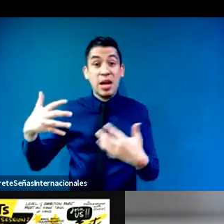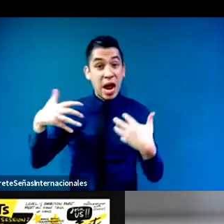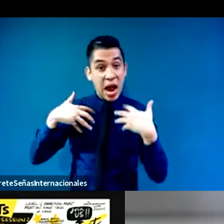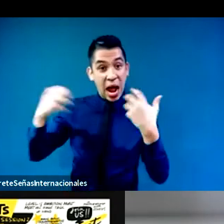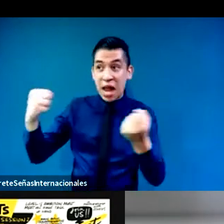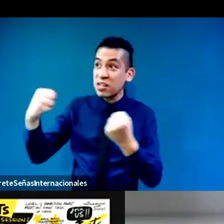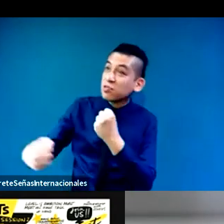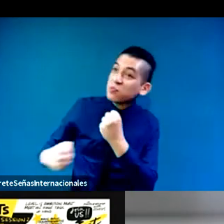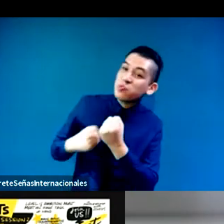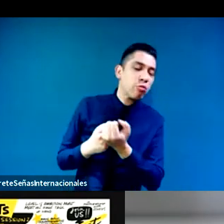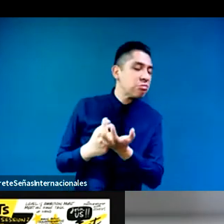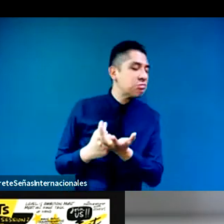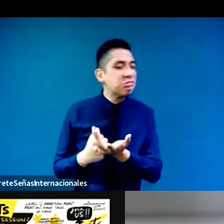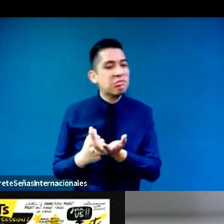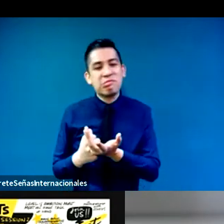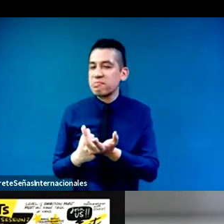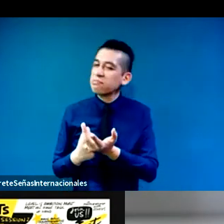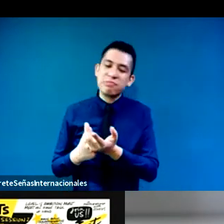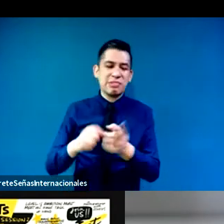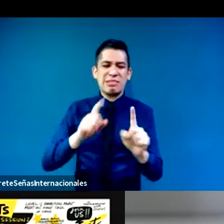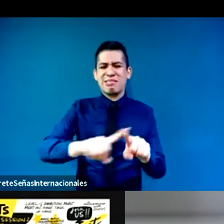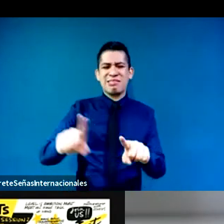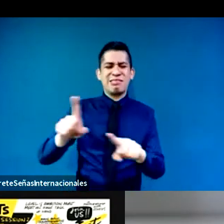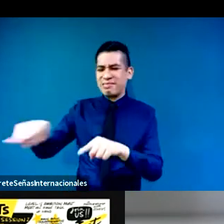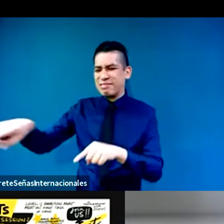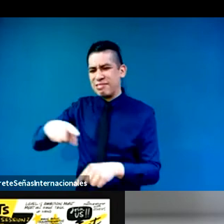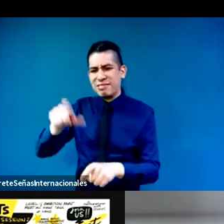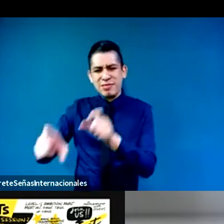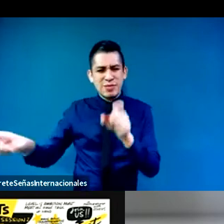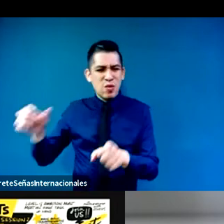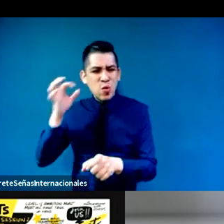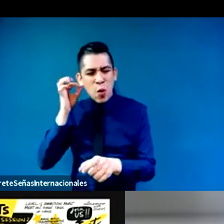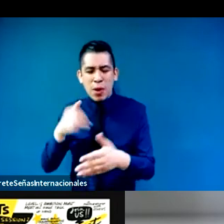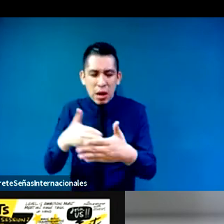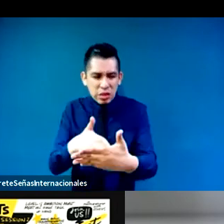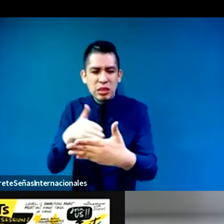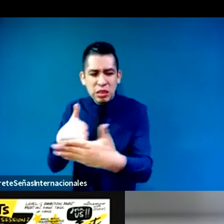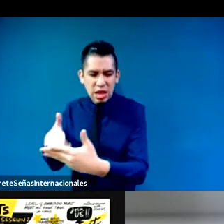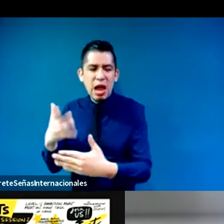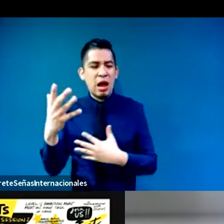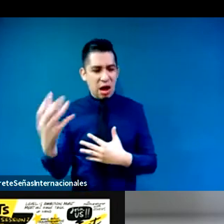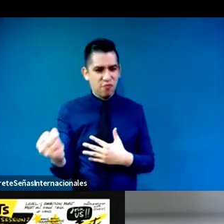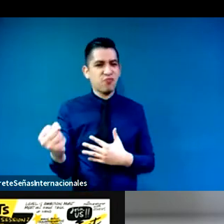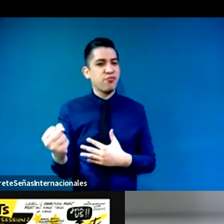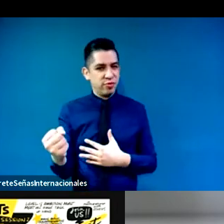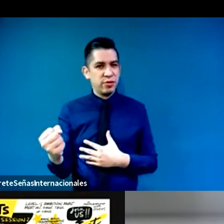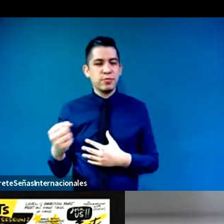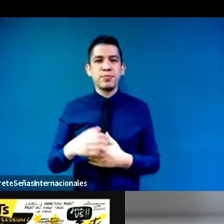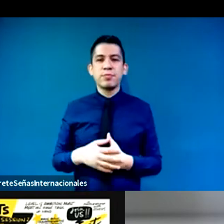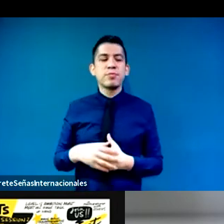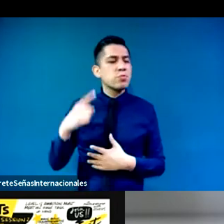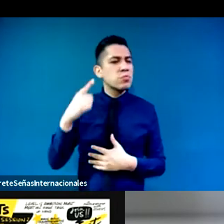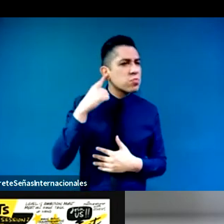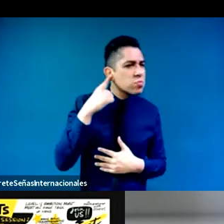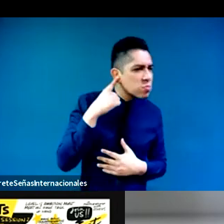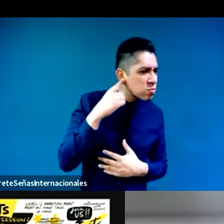de mujeres que están desempleadas. Durante la pandemia, los empleos de las mujeres han sido 1,8